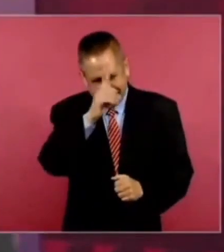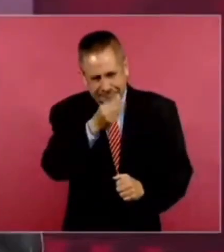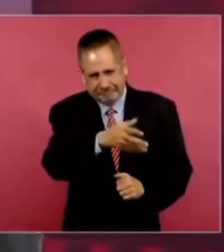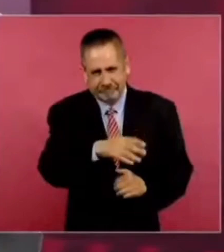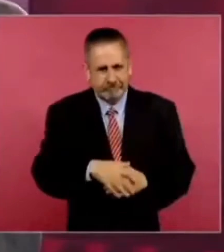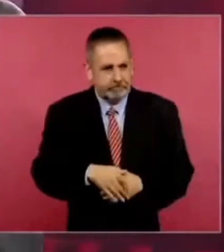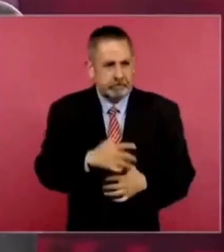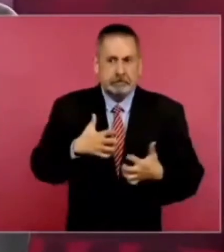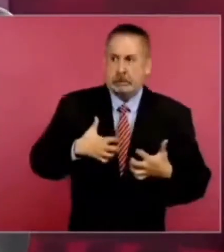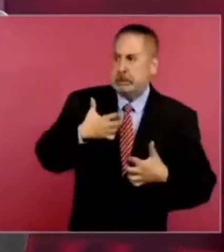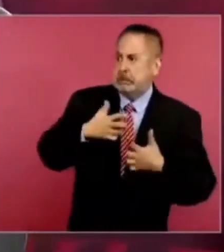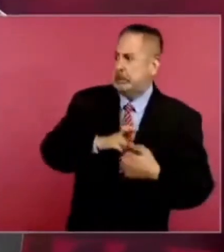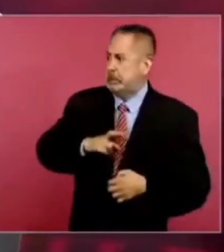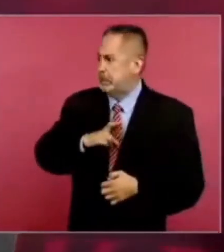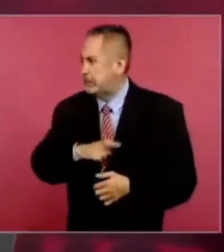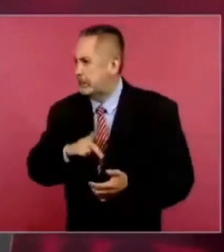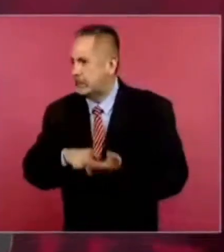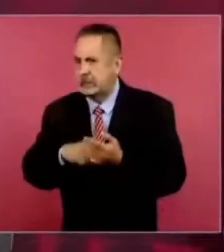No andar ahí